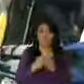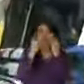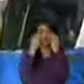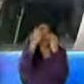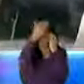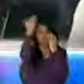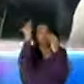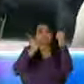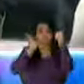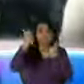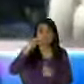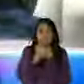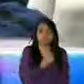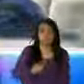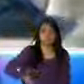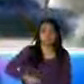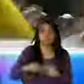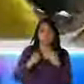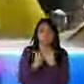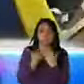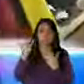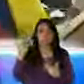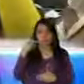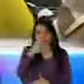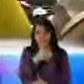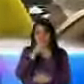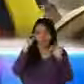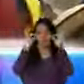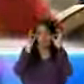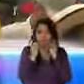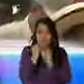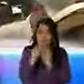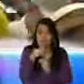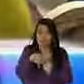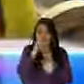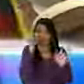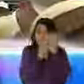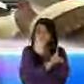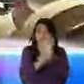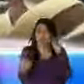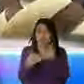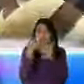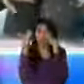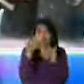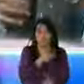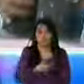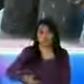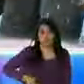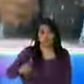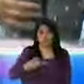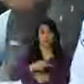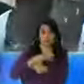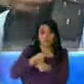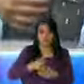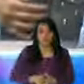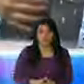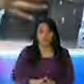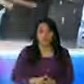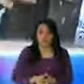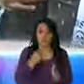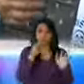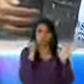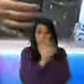a la vicepresidencia por el movimiento Creo, asegura que tomará medidas legales contra el titular del CNE. Vamos a presentar una acción